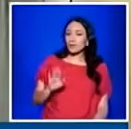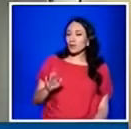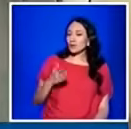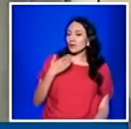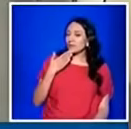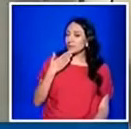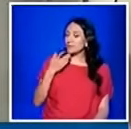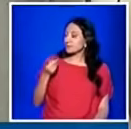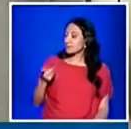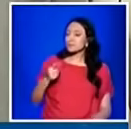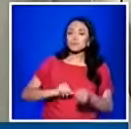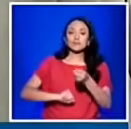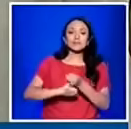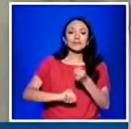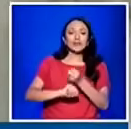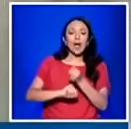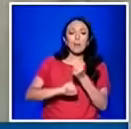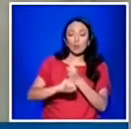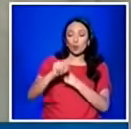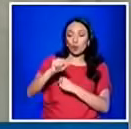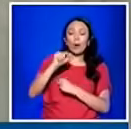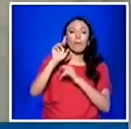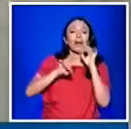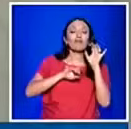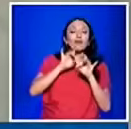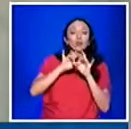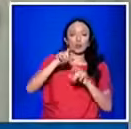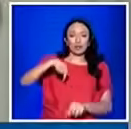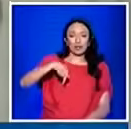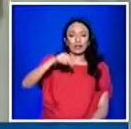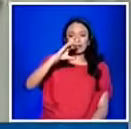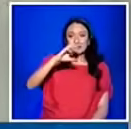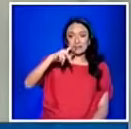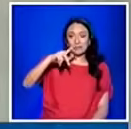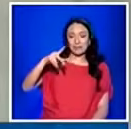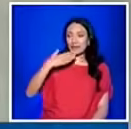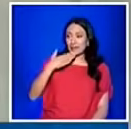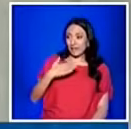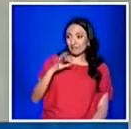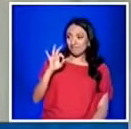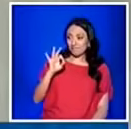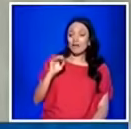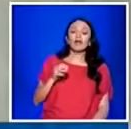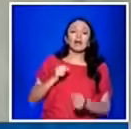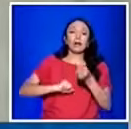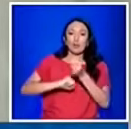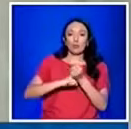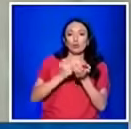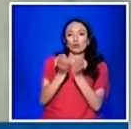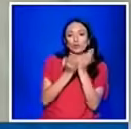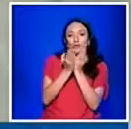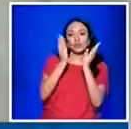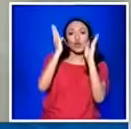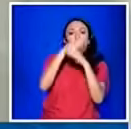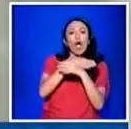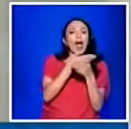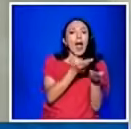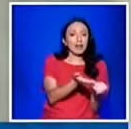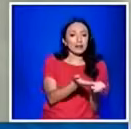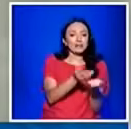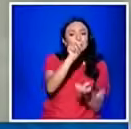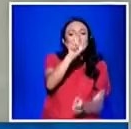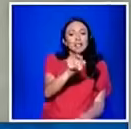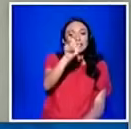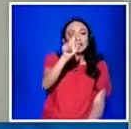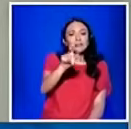Efectivamente, gracias al apoyo de la Prefectura de Pichincha, nosotros podemos traer este servicio de manera completamente gratuita para los